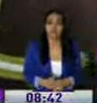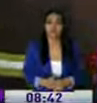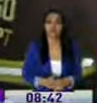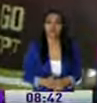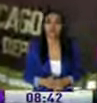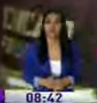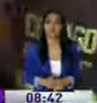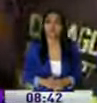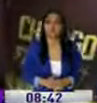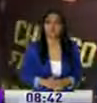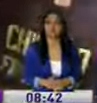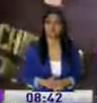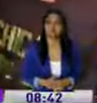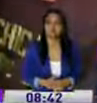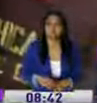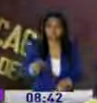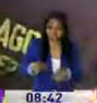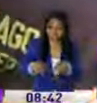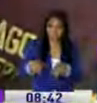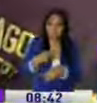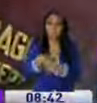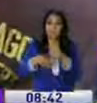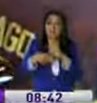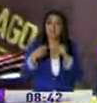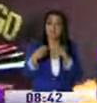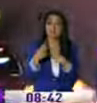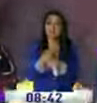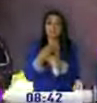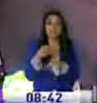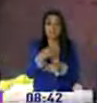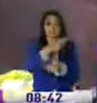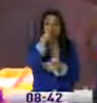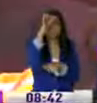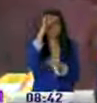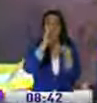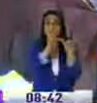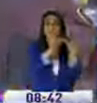El herido permanece con pronóstico reservado en una casa